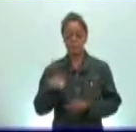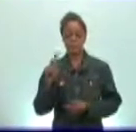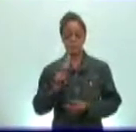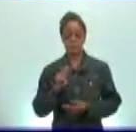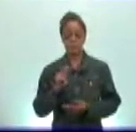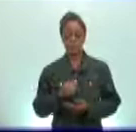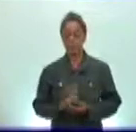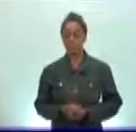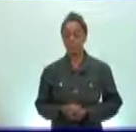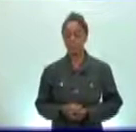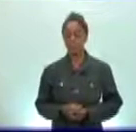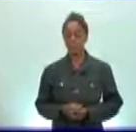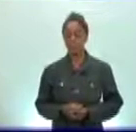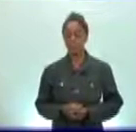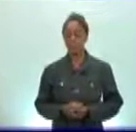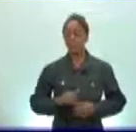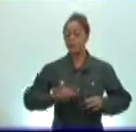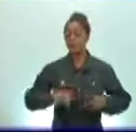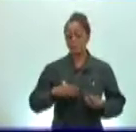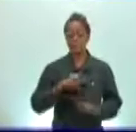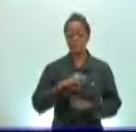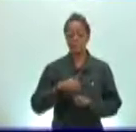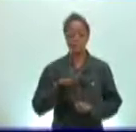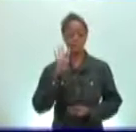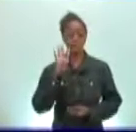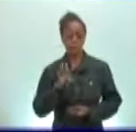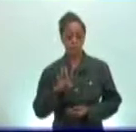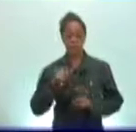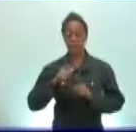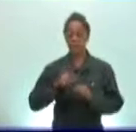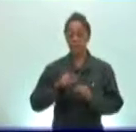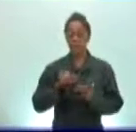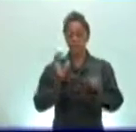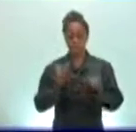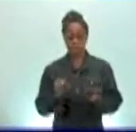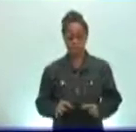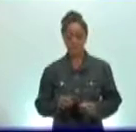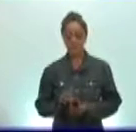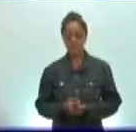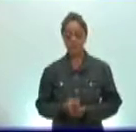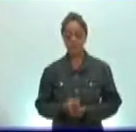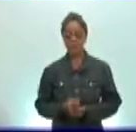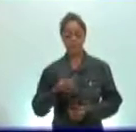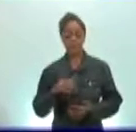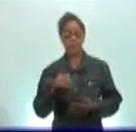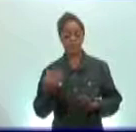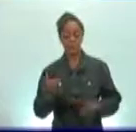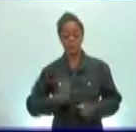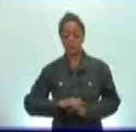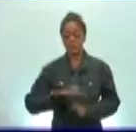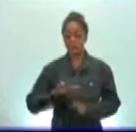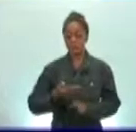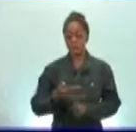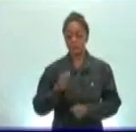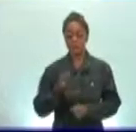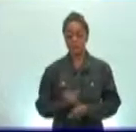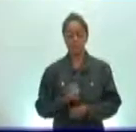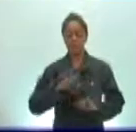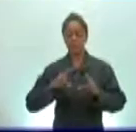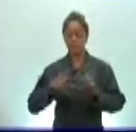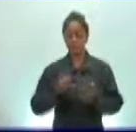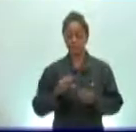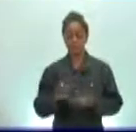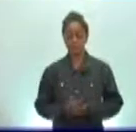unidad. Transitó por 4 temáticas específicas, de las cuales después vamos a estar